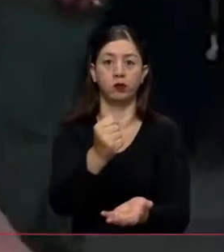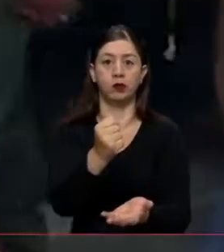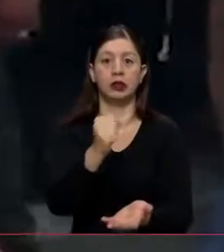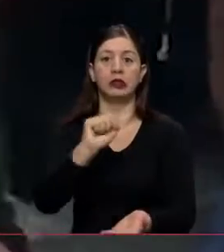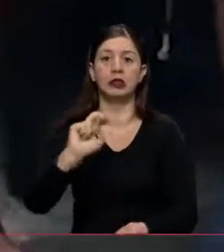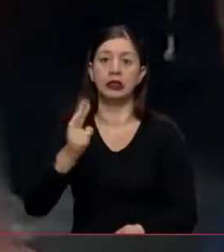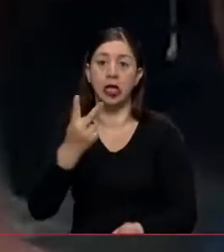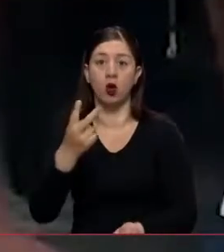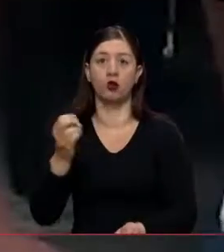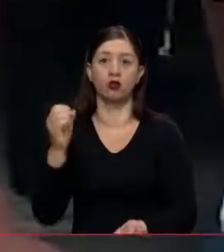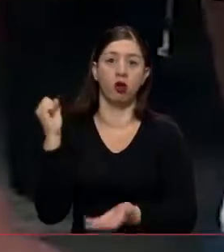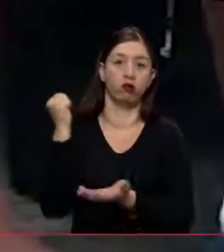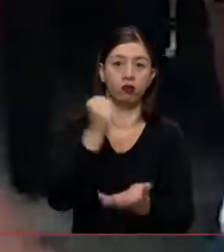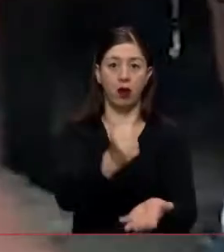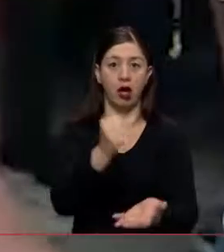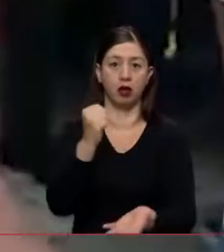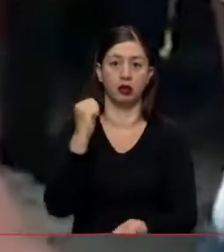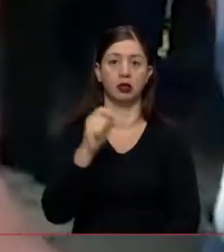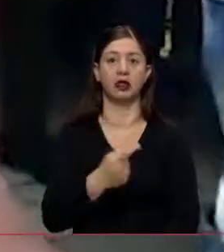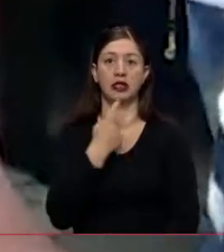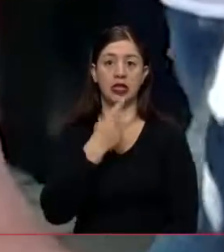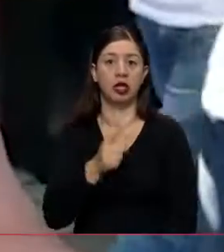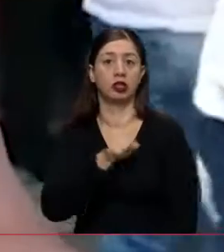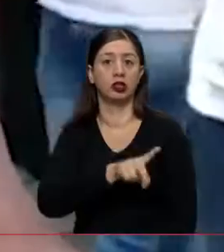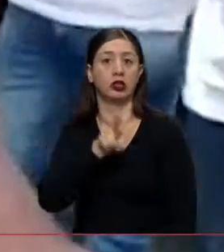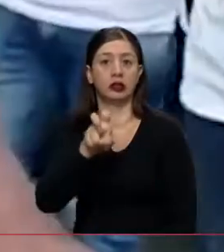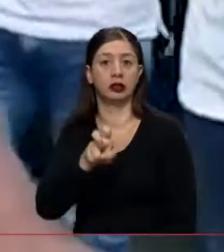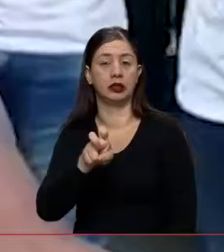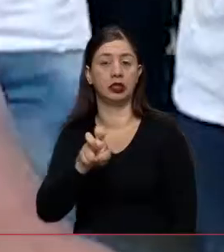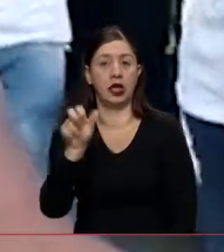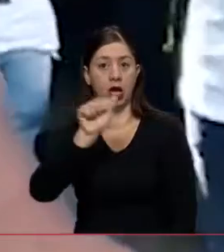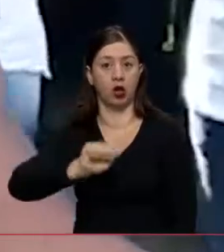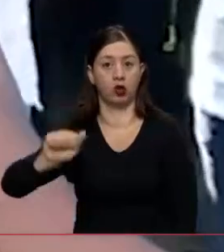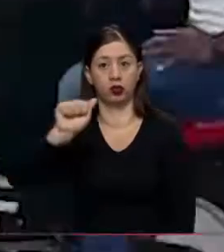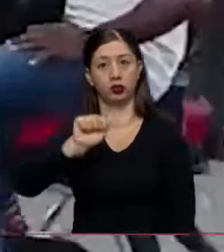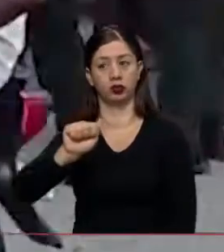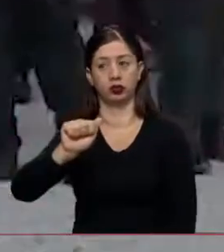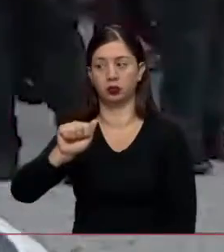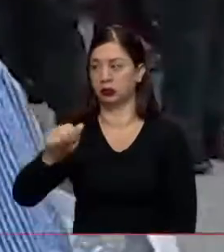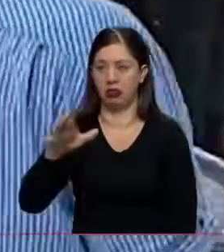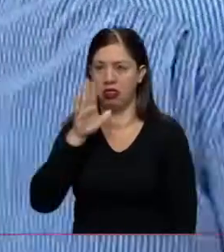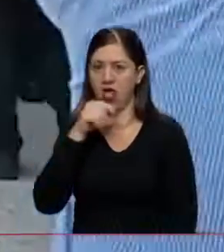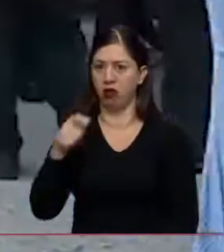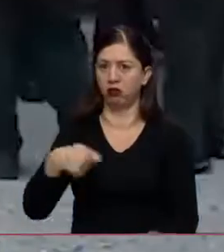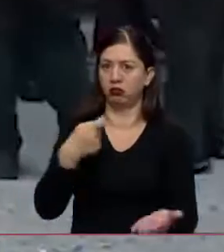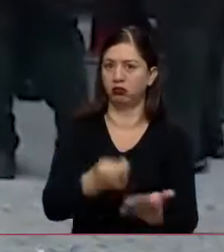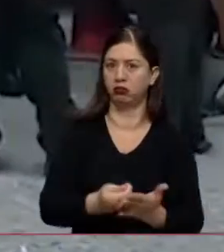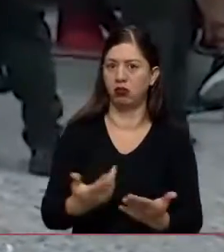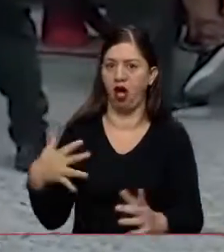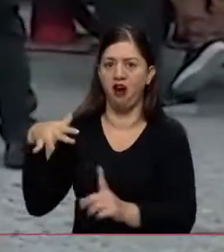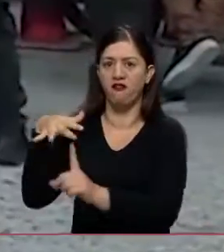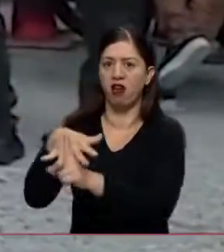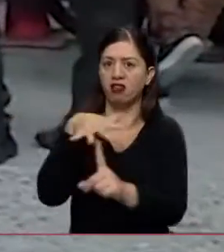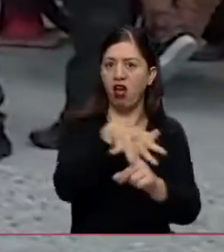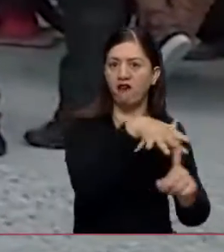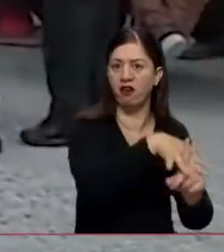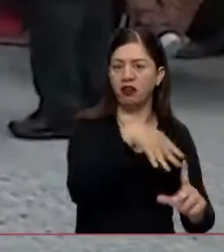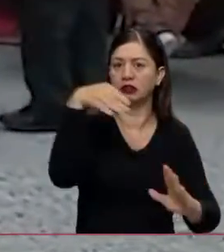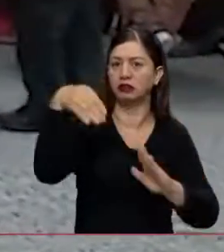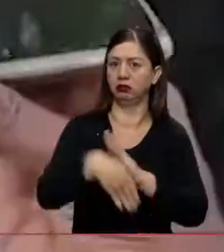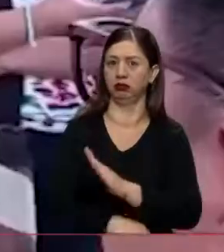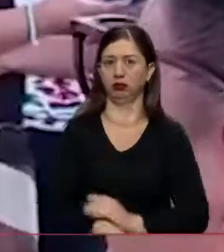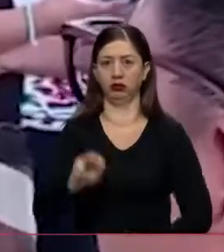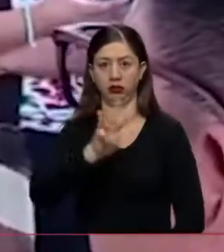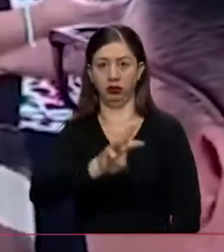segundo desembolso para el día 17. Esa situación no se dio. Hay una afectación de